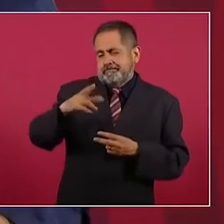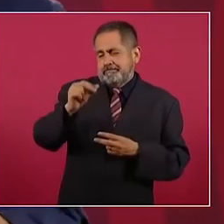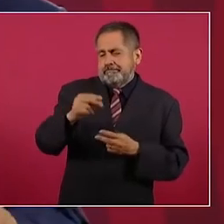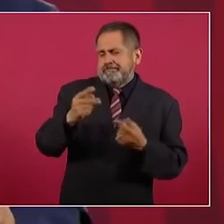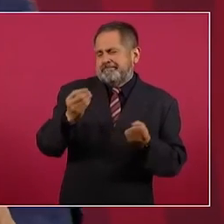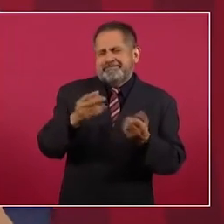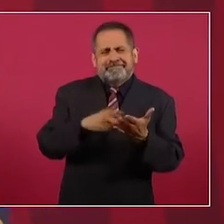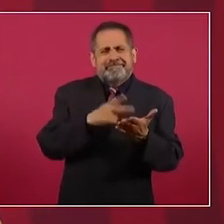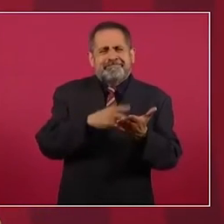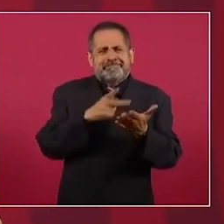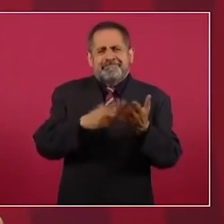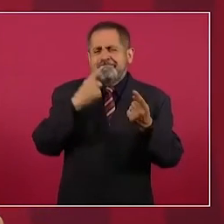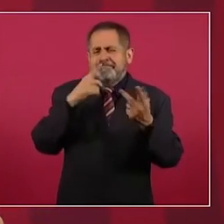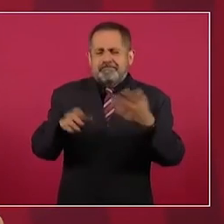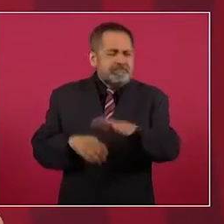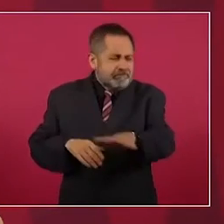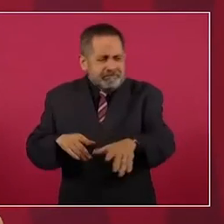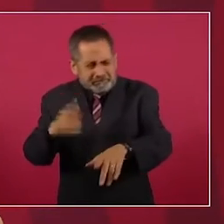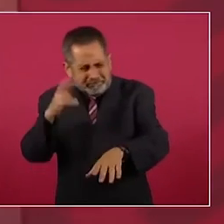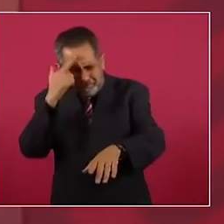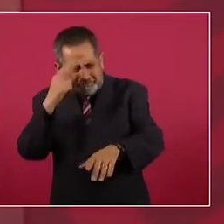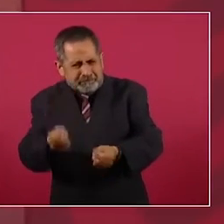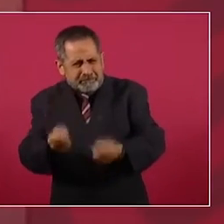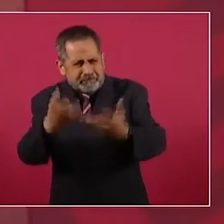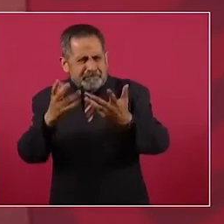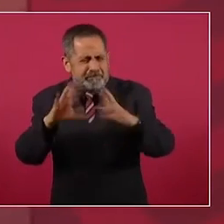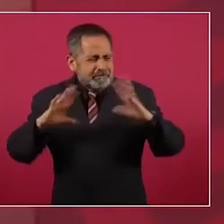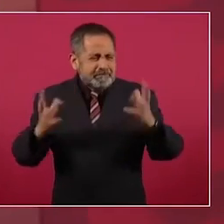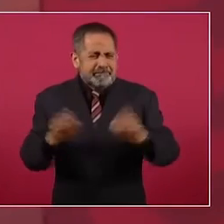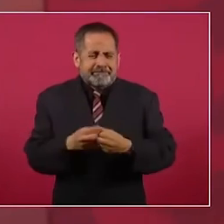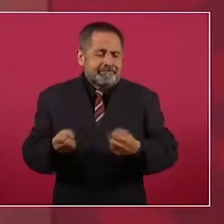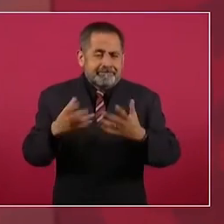No sé, en general, si usted se acuerda de eso.